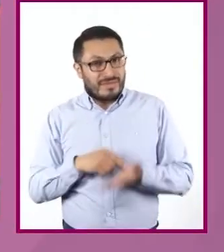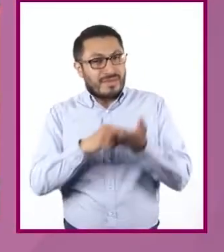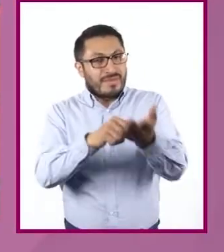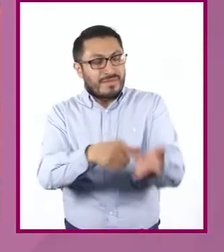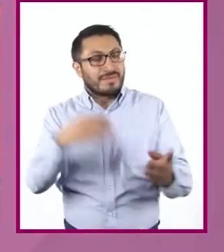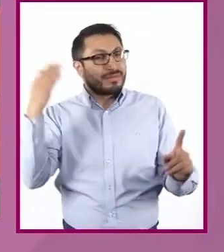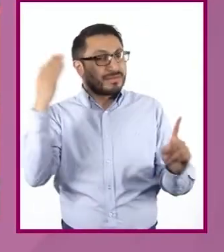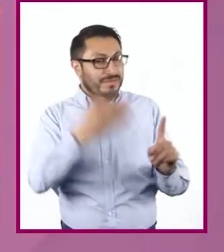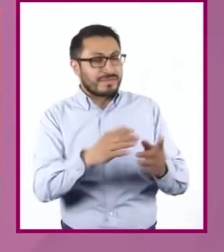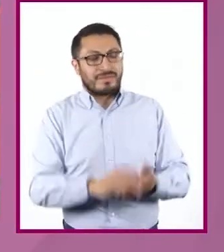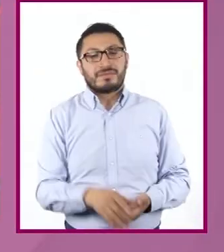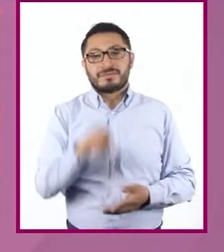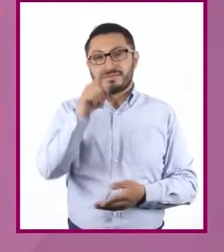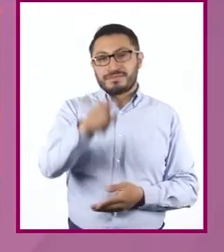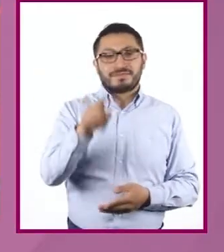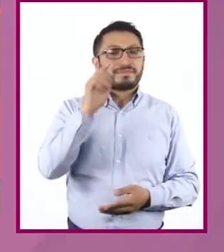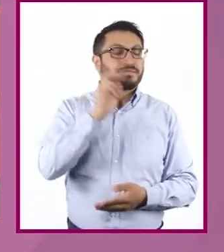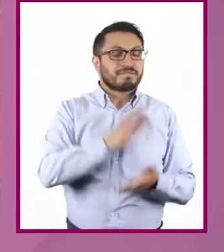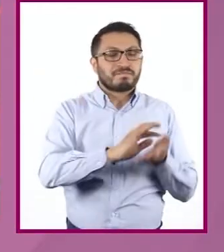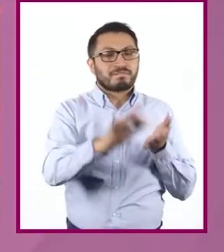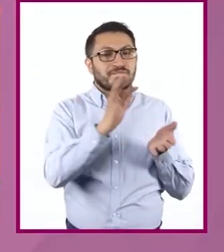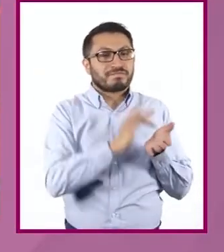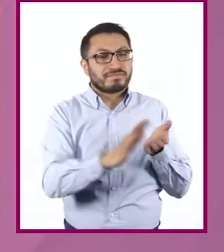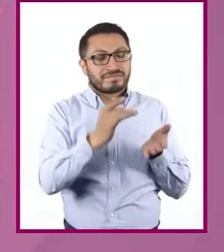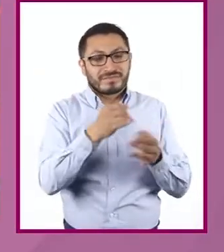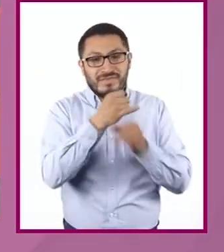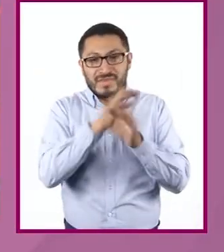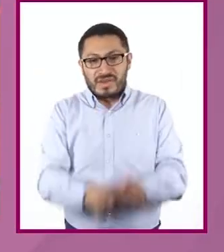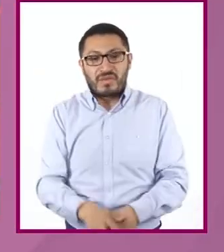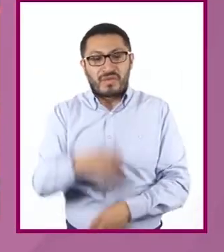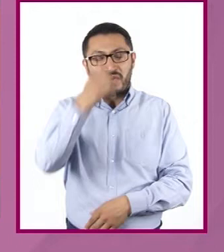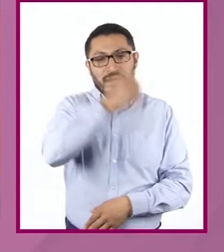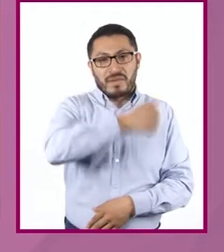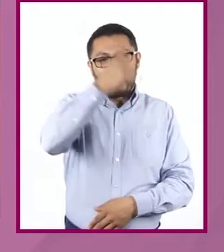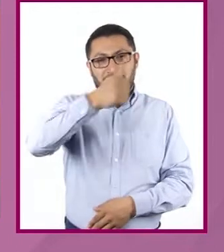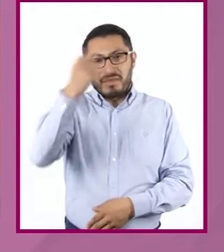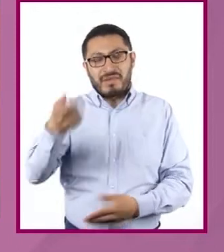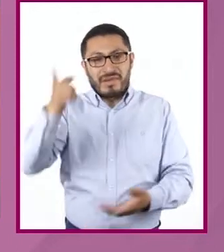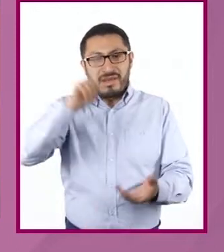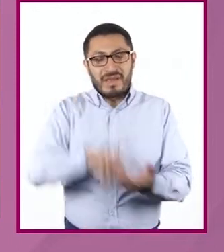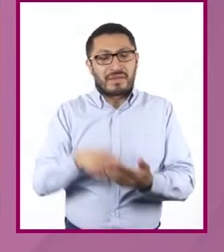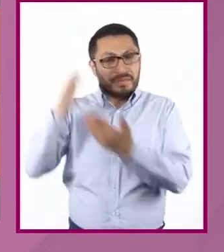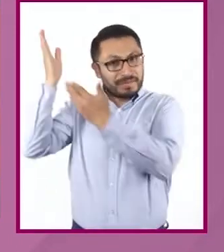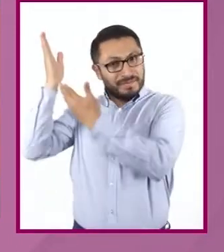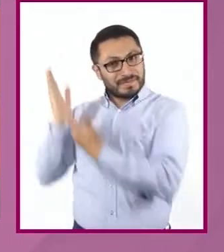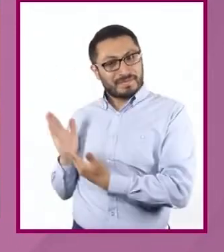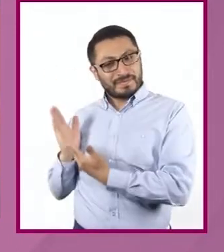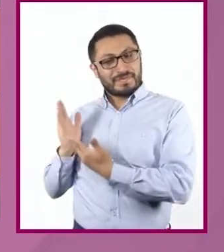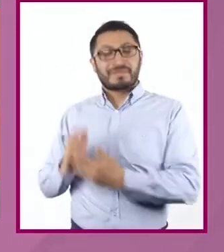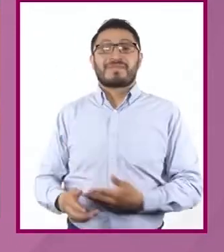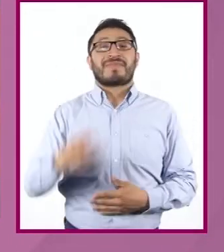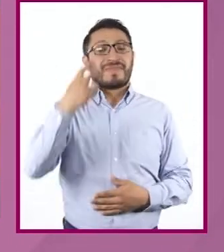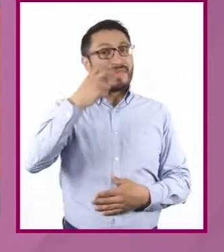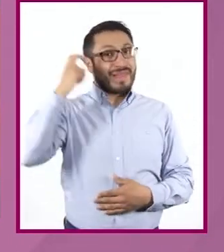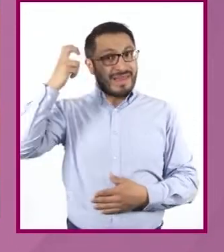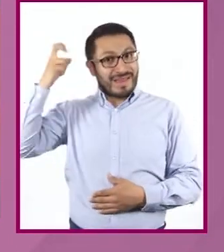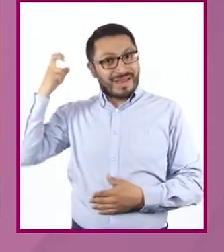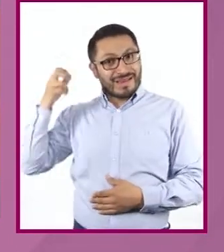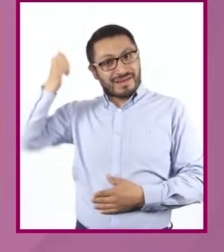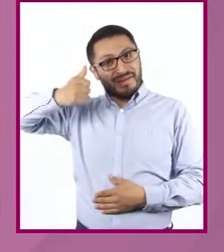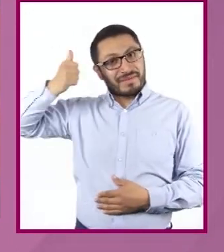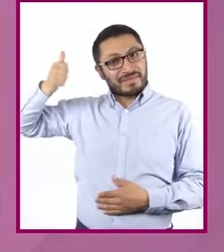reto. Lean la información que presenta cada una de las piezas del rompecabezas. Estas corresponden